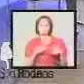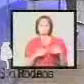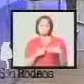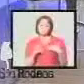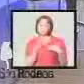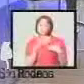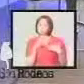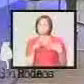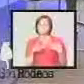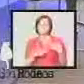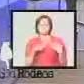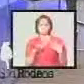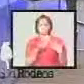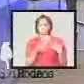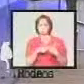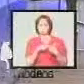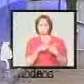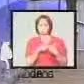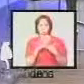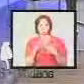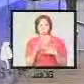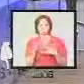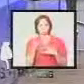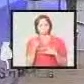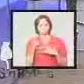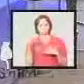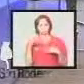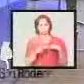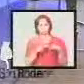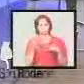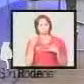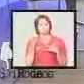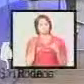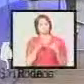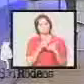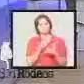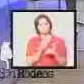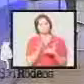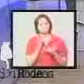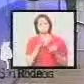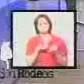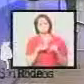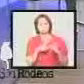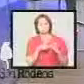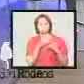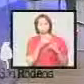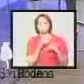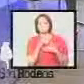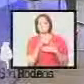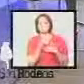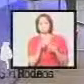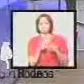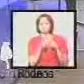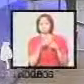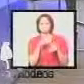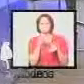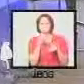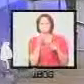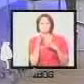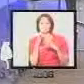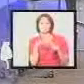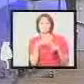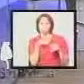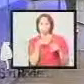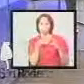no calificaría para un crédito si el salario bruto que él tiene es de... Pero sí puede calificar para uno de esos préstamos que usted dice de personas